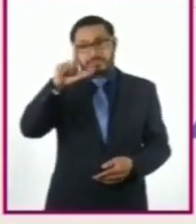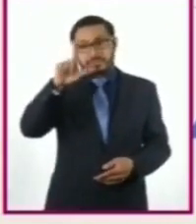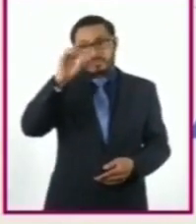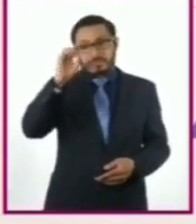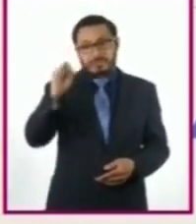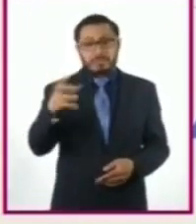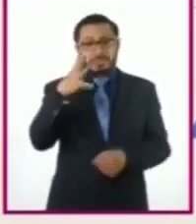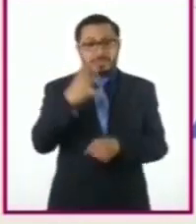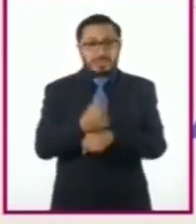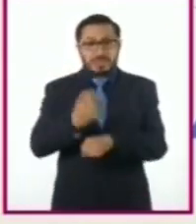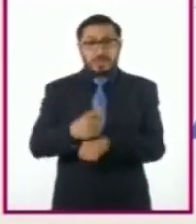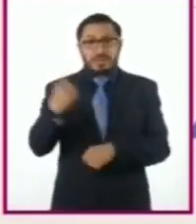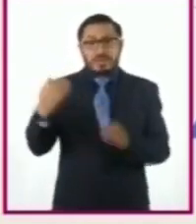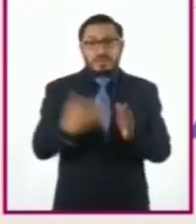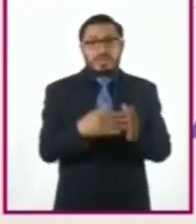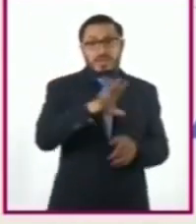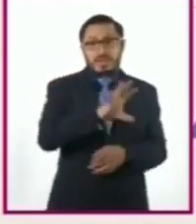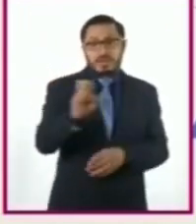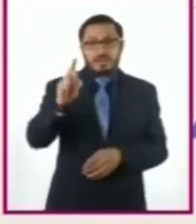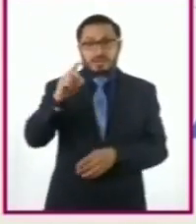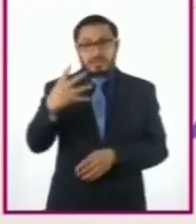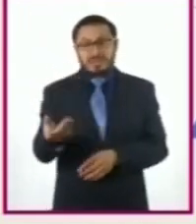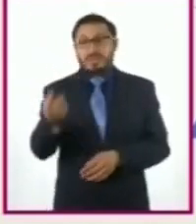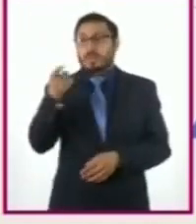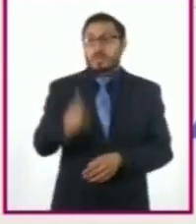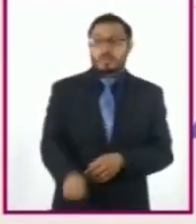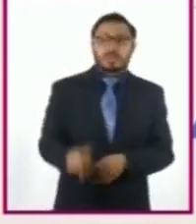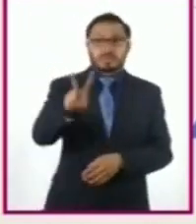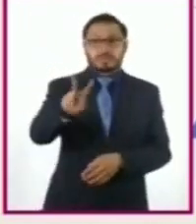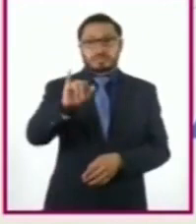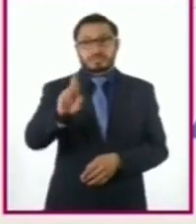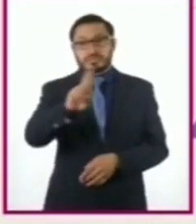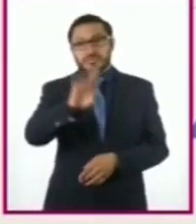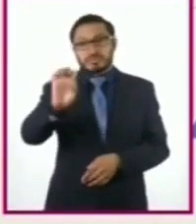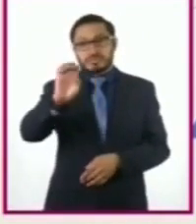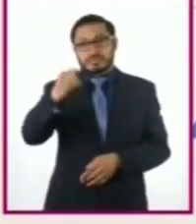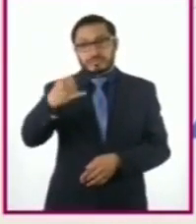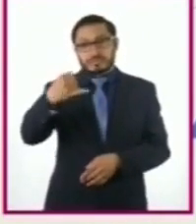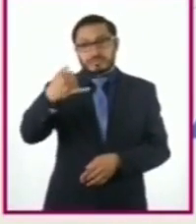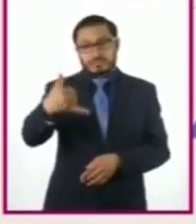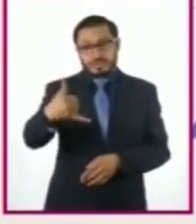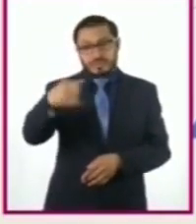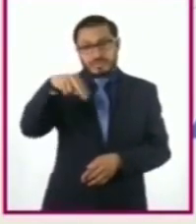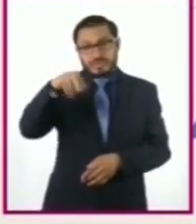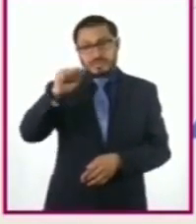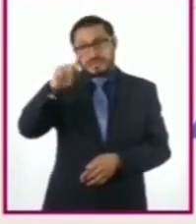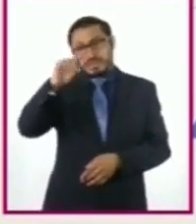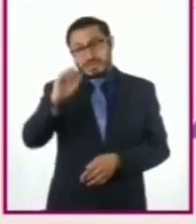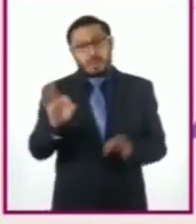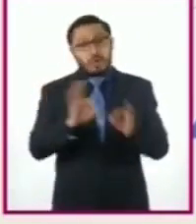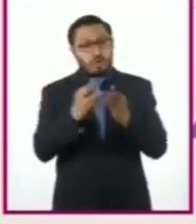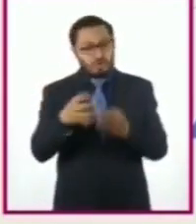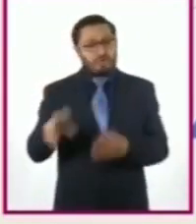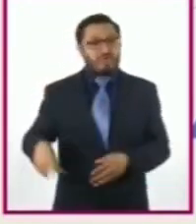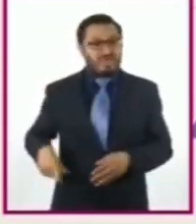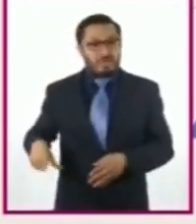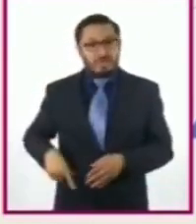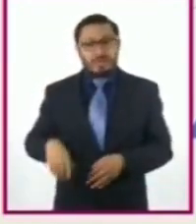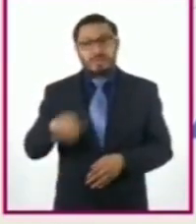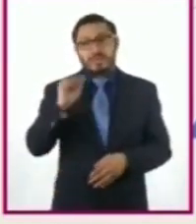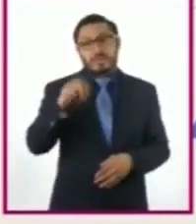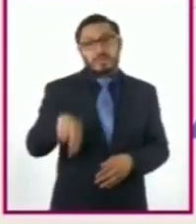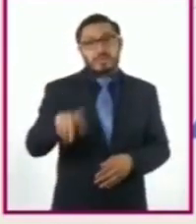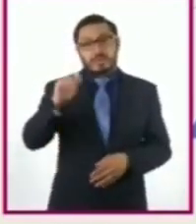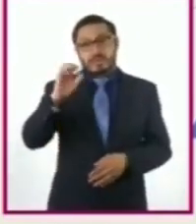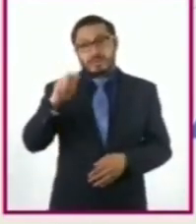en 1535 el virreinato como forma de gobierno, siendo Antonio de